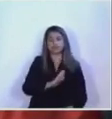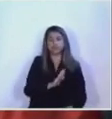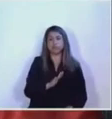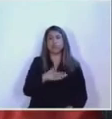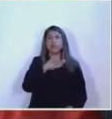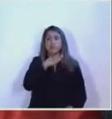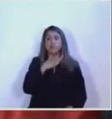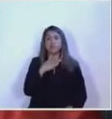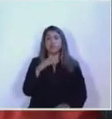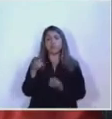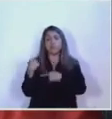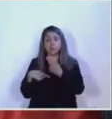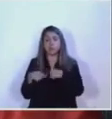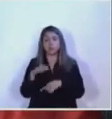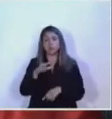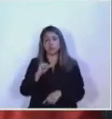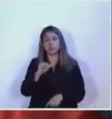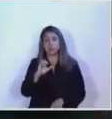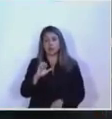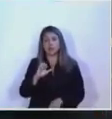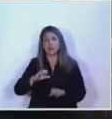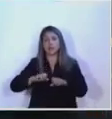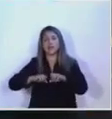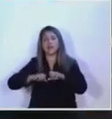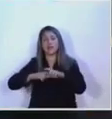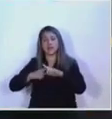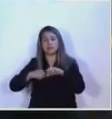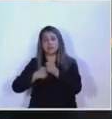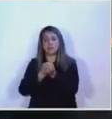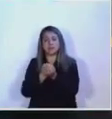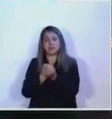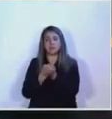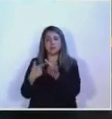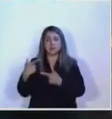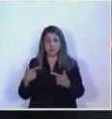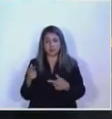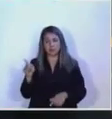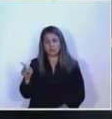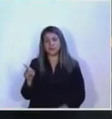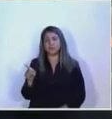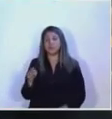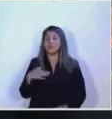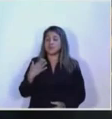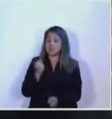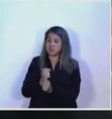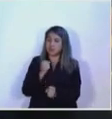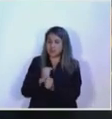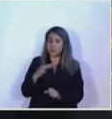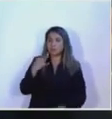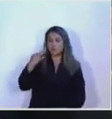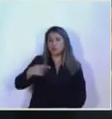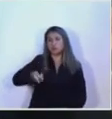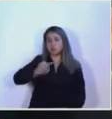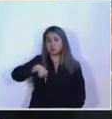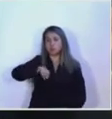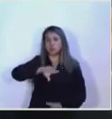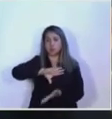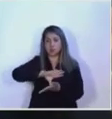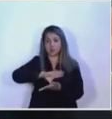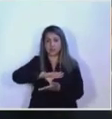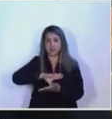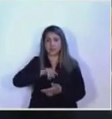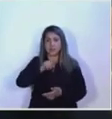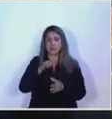histórica, el CAE o los exconcriptos. Es claramente un enorme desafío y vamos a trabajar por el futuro de nuestro país. Por tal